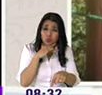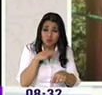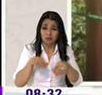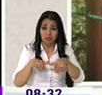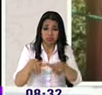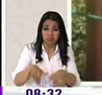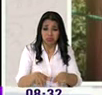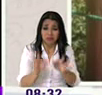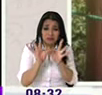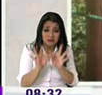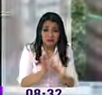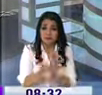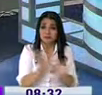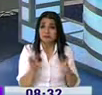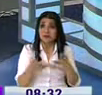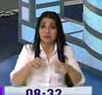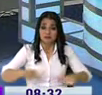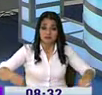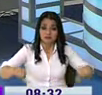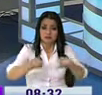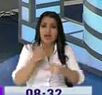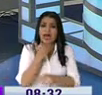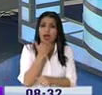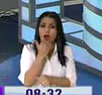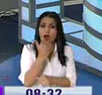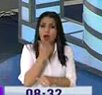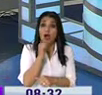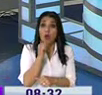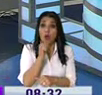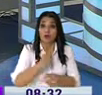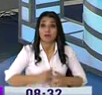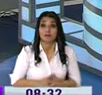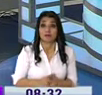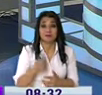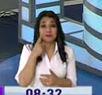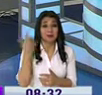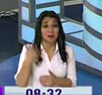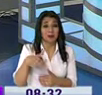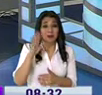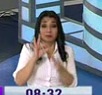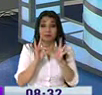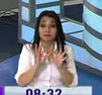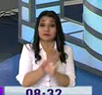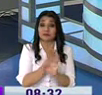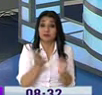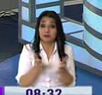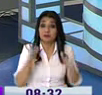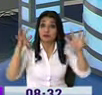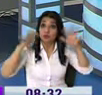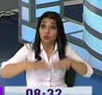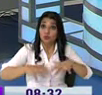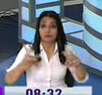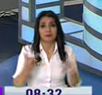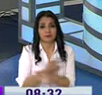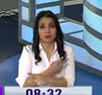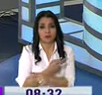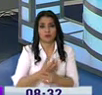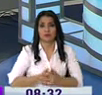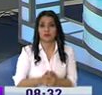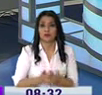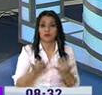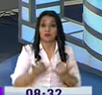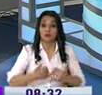que no se ha logrado limpiar este hace pero mucho rato. Y con las lluvias complicadísimo. Y hablando de las